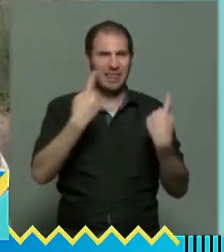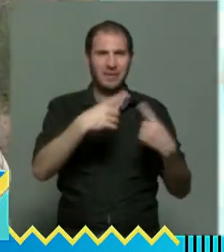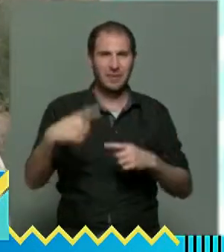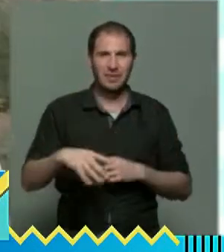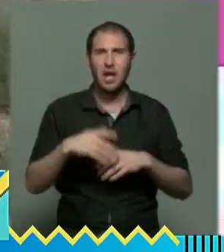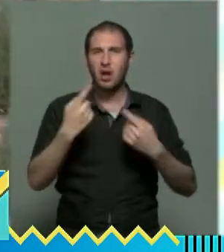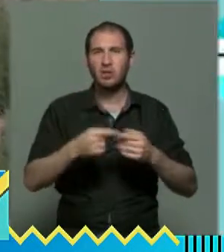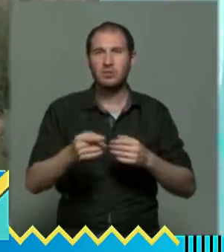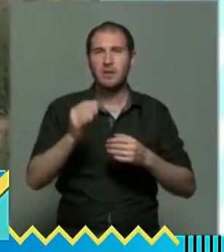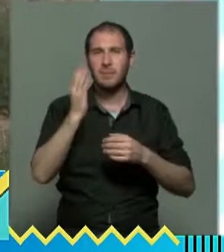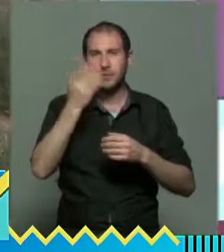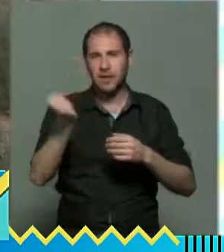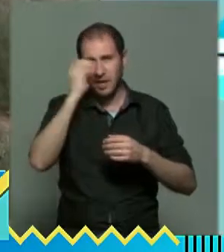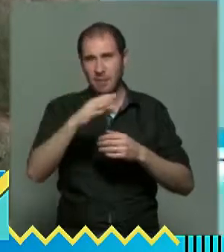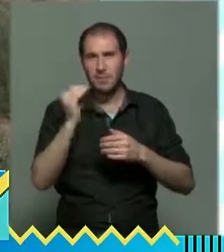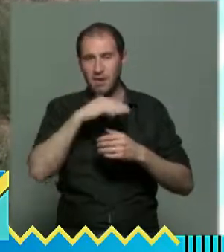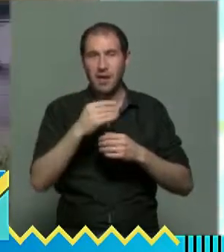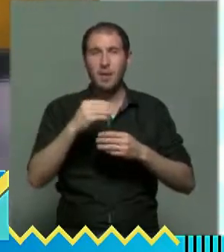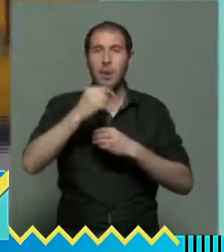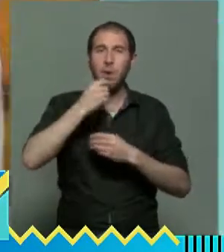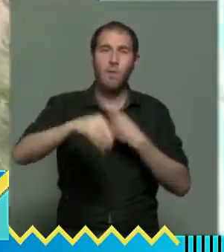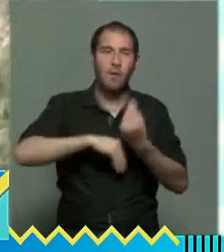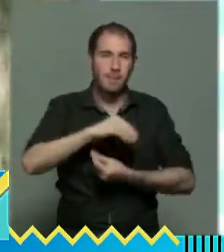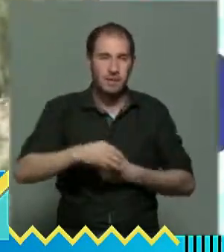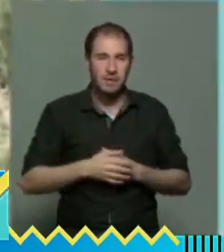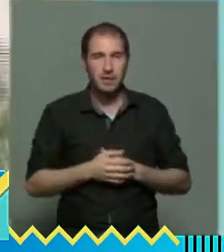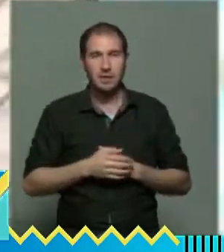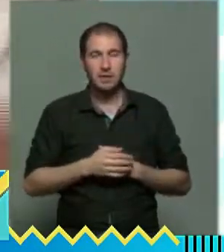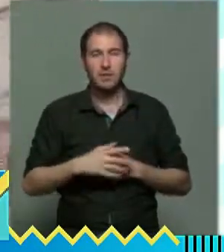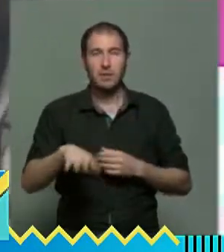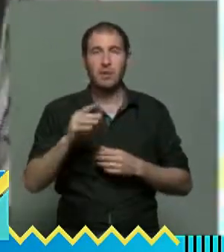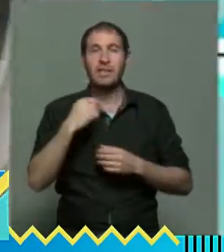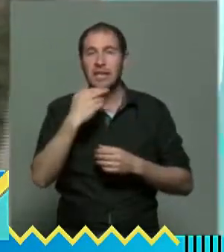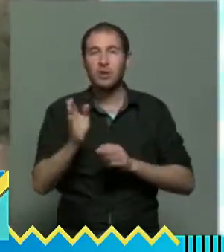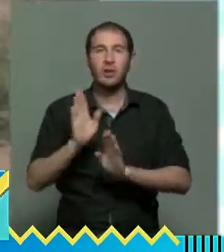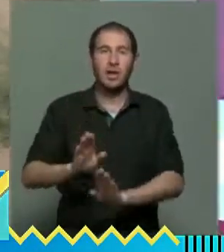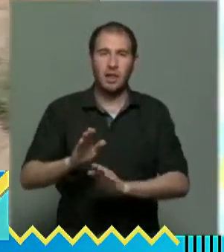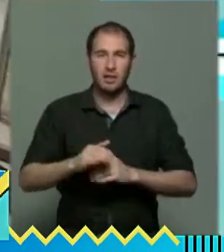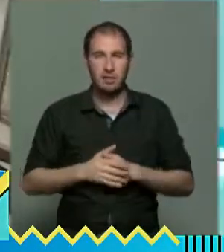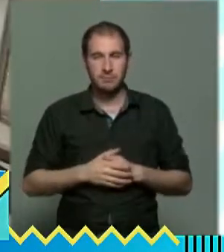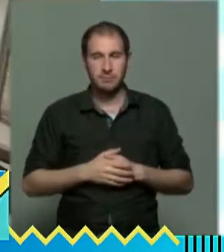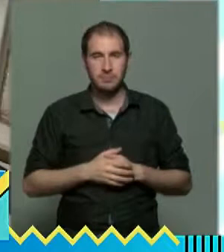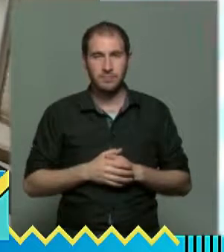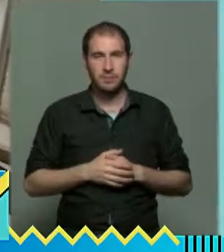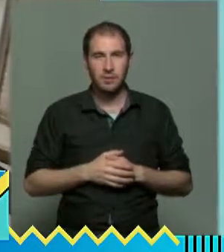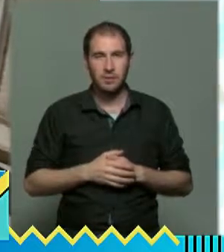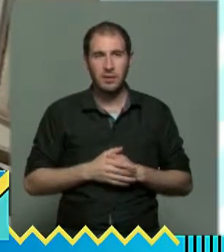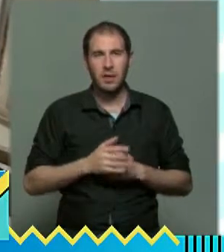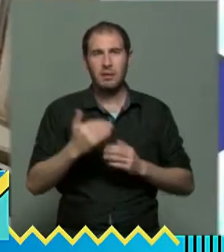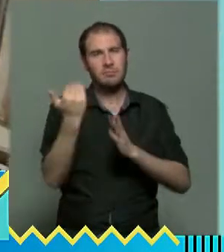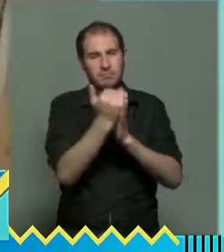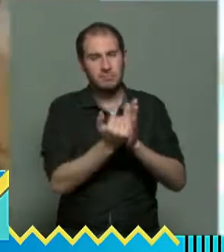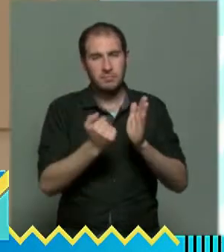de lo que hay detrás del viñatero, digamos, de una familia, del arraigo de los hijos, se toma, digamos,